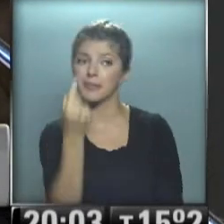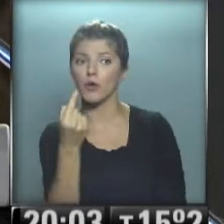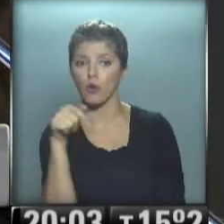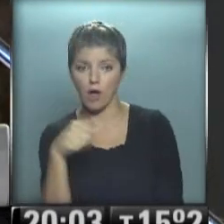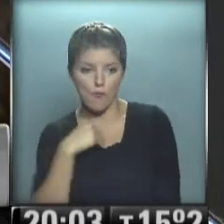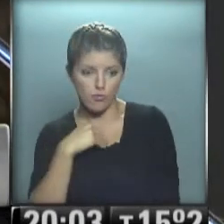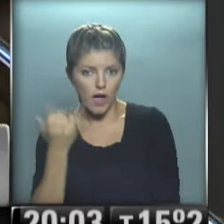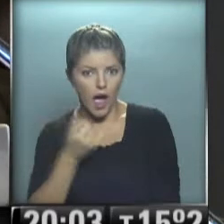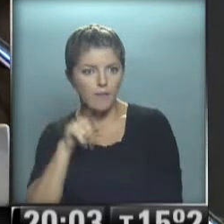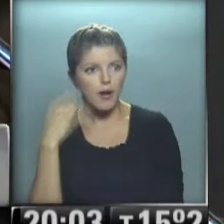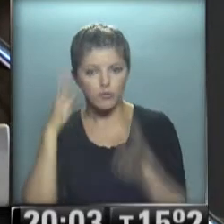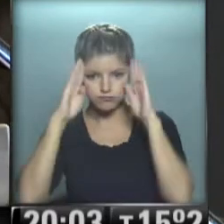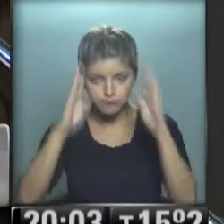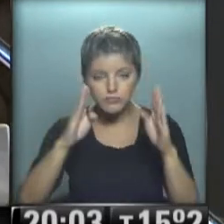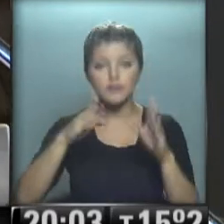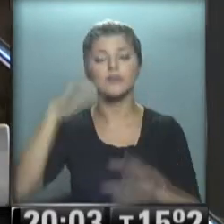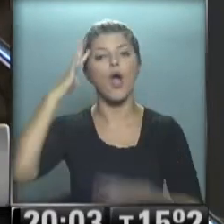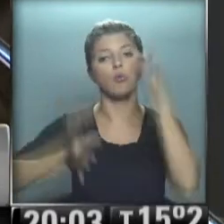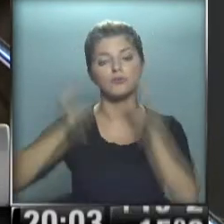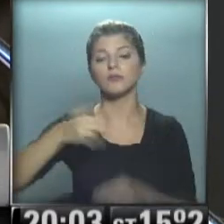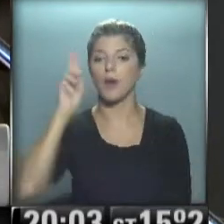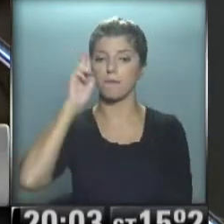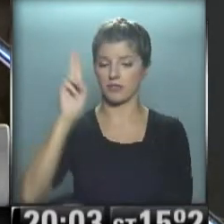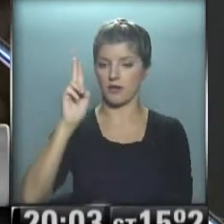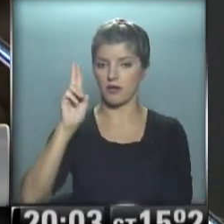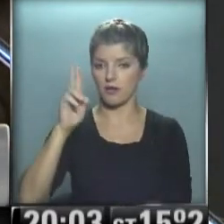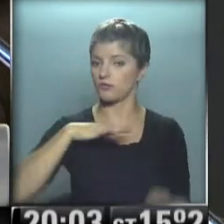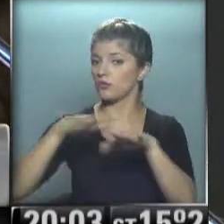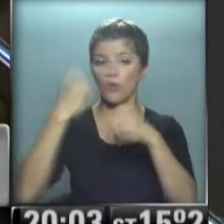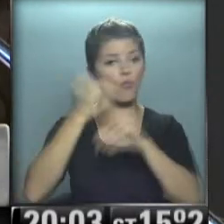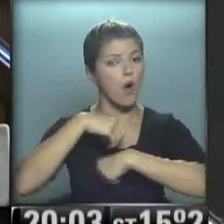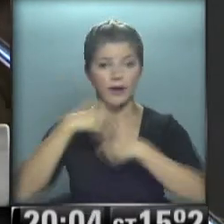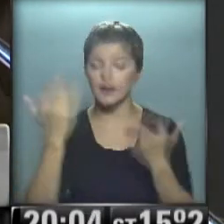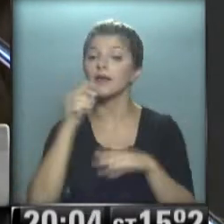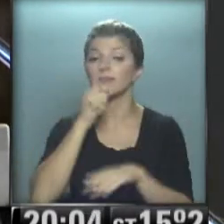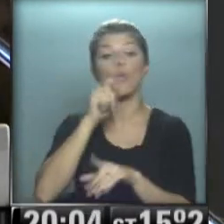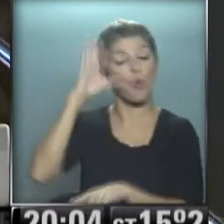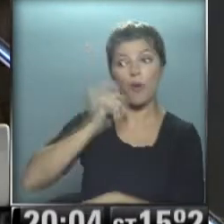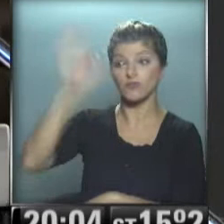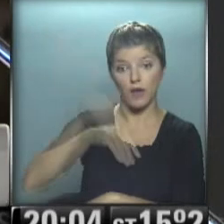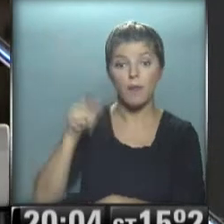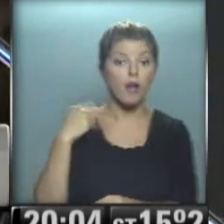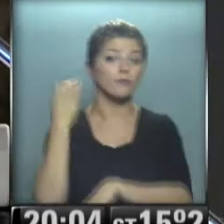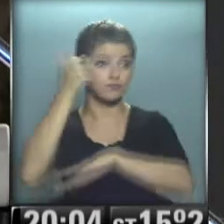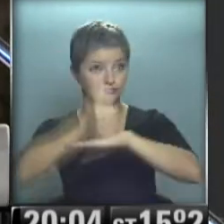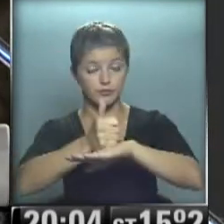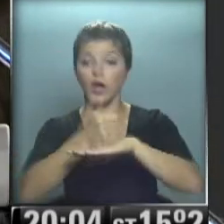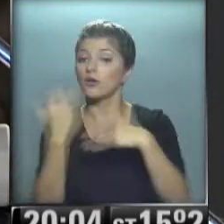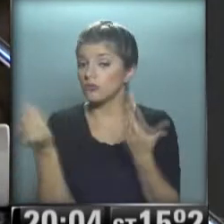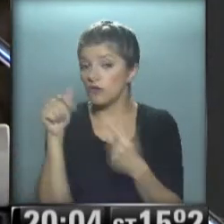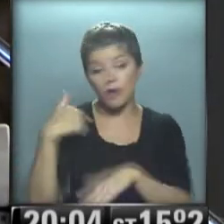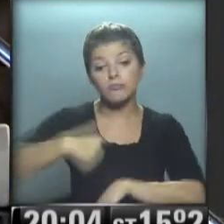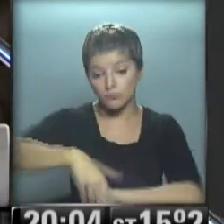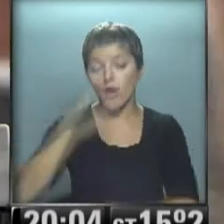de cumplir todas las instancias judiciales ante cualquier eventual convocatoria de un juez de la República. Por lo tanto, está a disposición